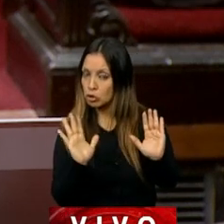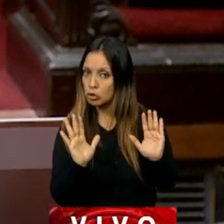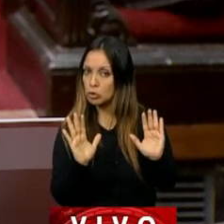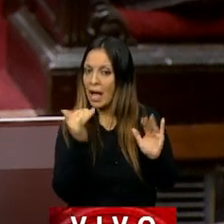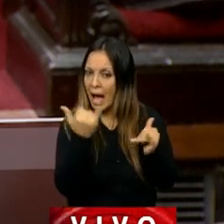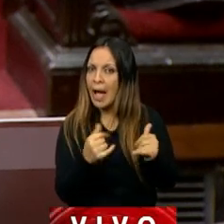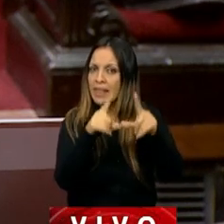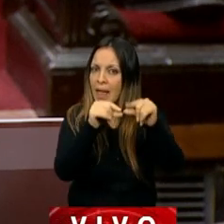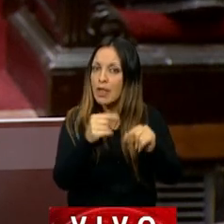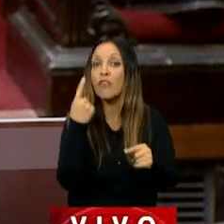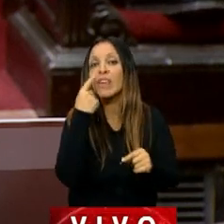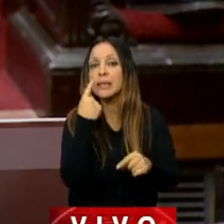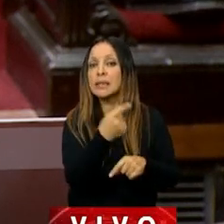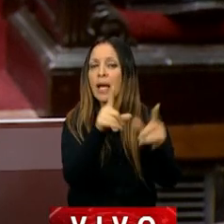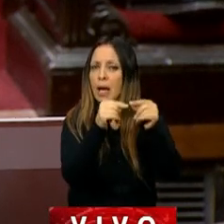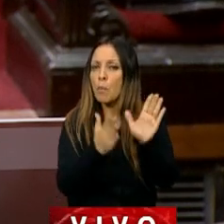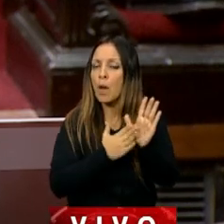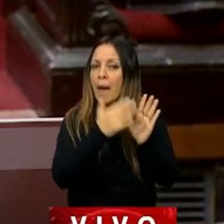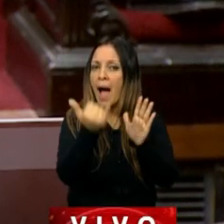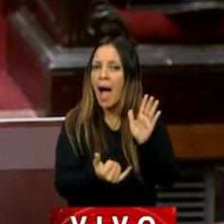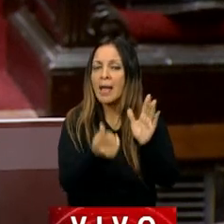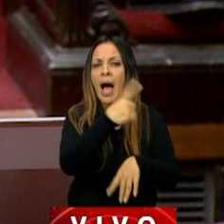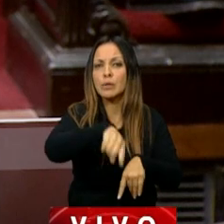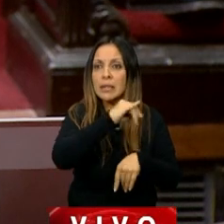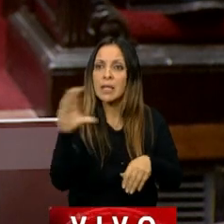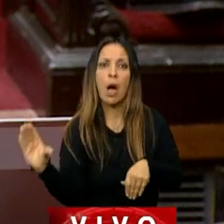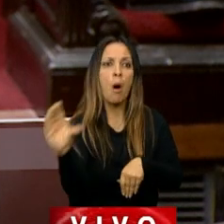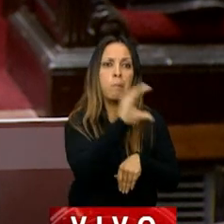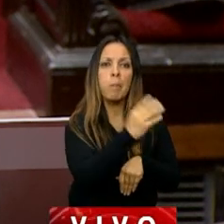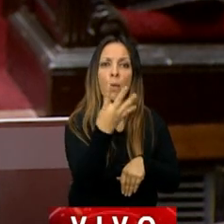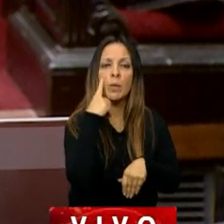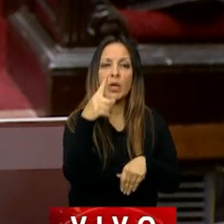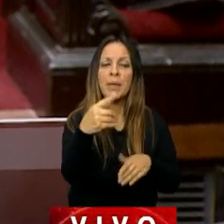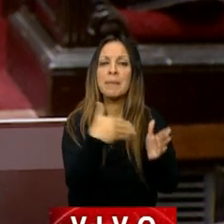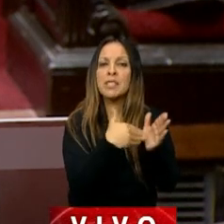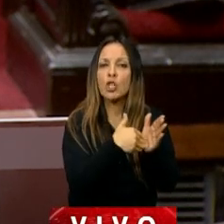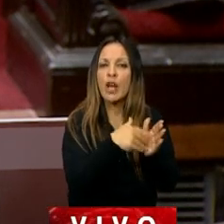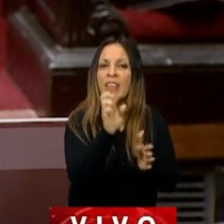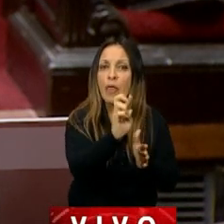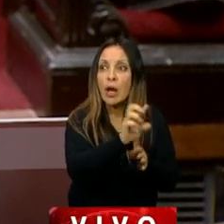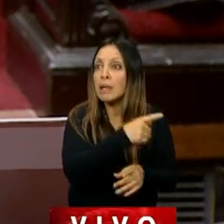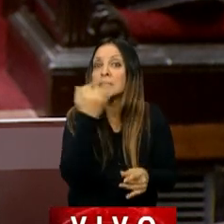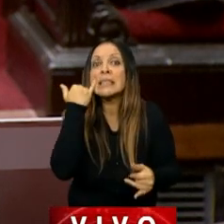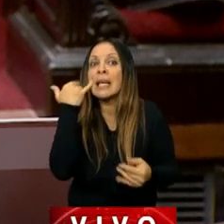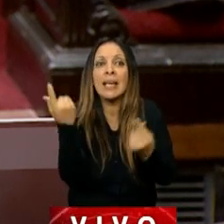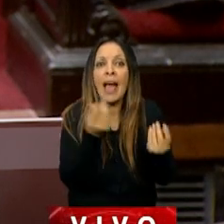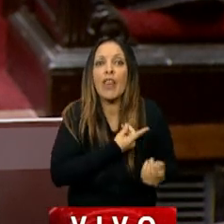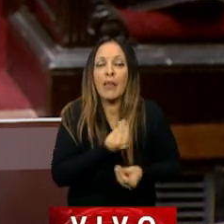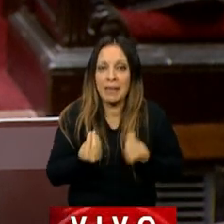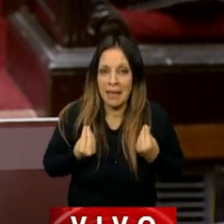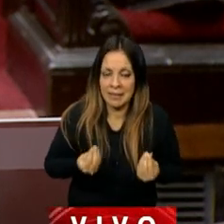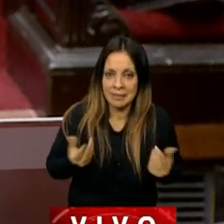en los datos, revisen los datos. A ustedes sí les entraron 44.000 millones de dólares que nadie sabe dónde